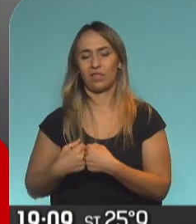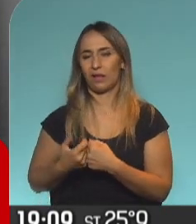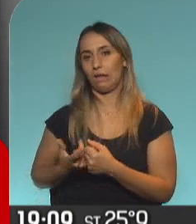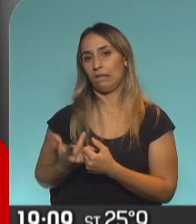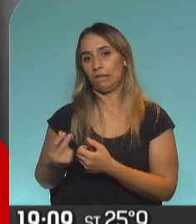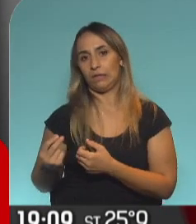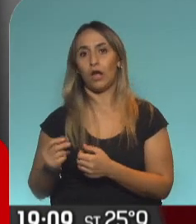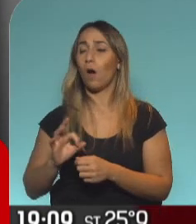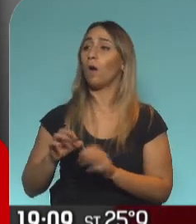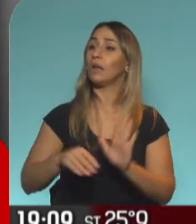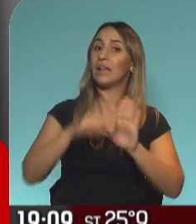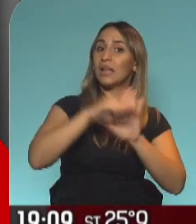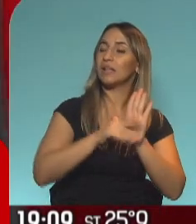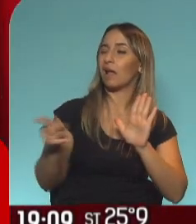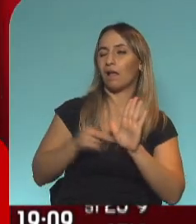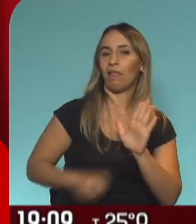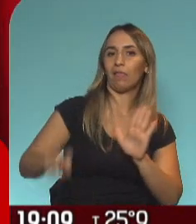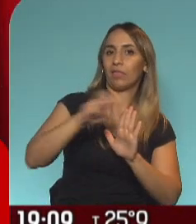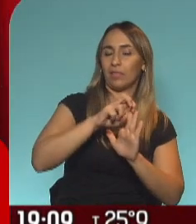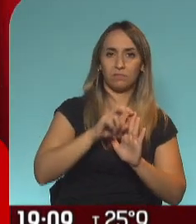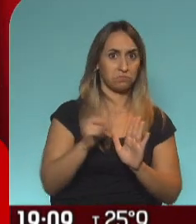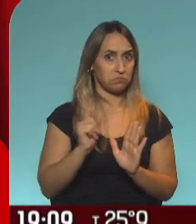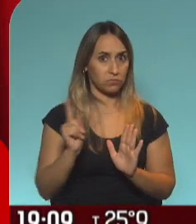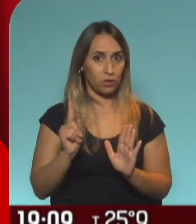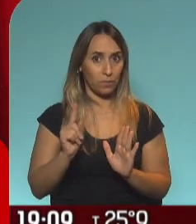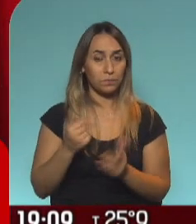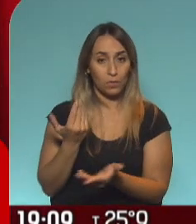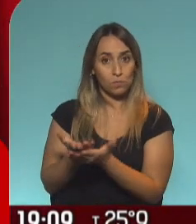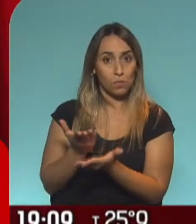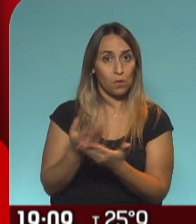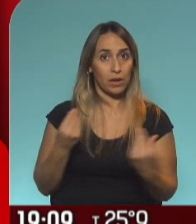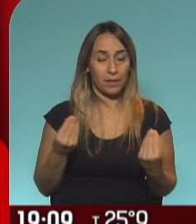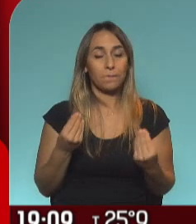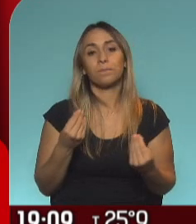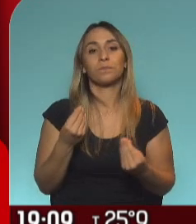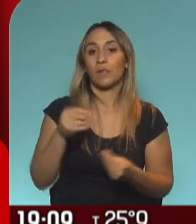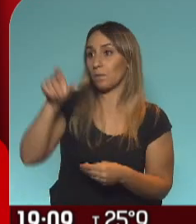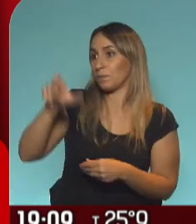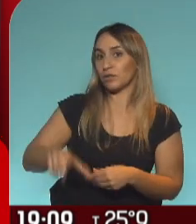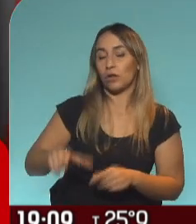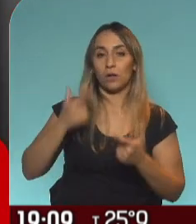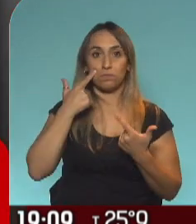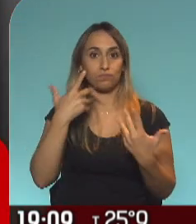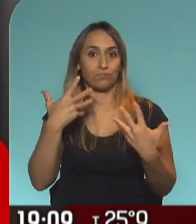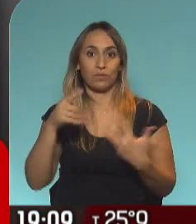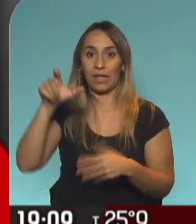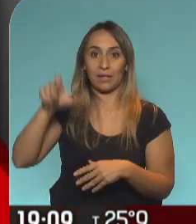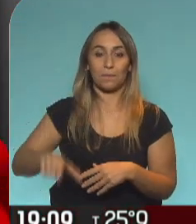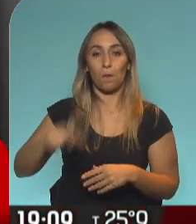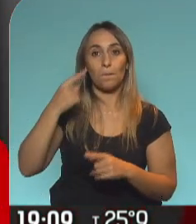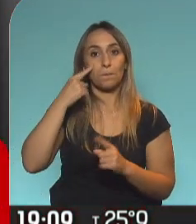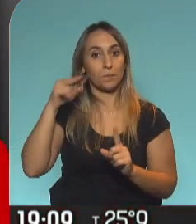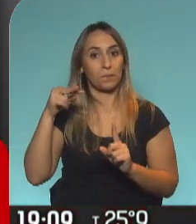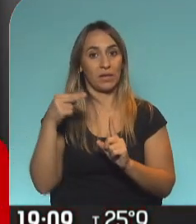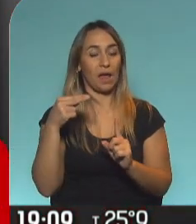ofrecía saltearse, y que básicamente lo que le proponía era que una figura pública, acaso emparentada con una visión crítica